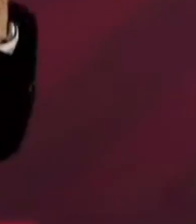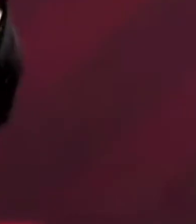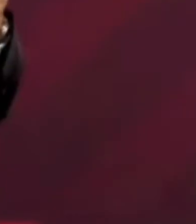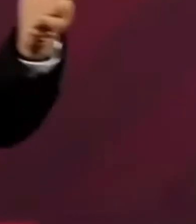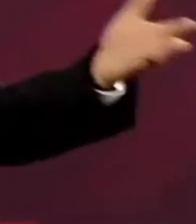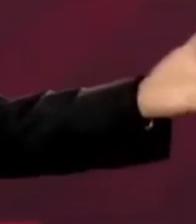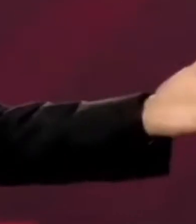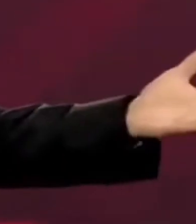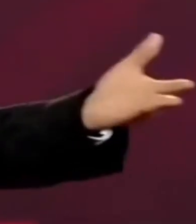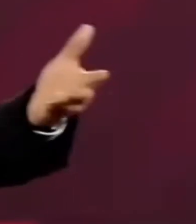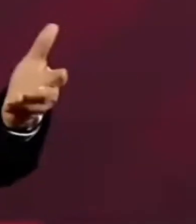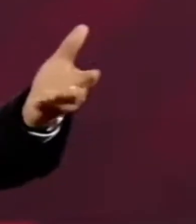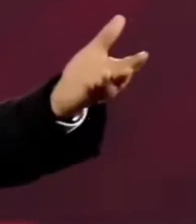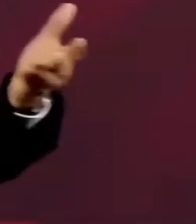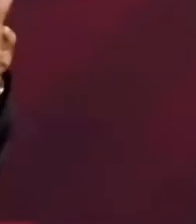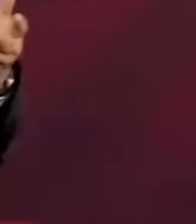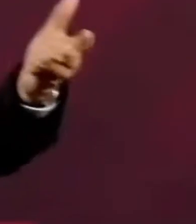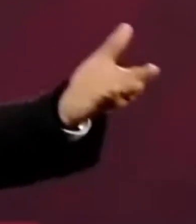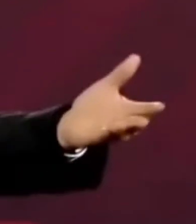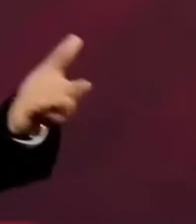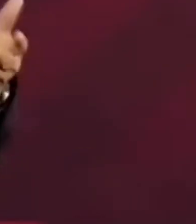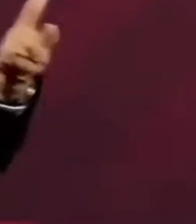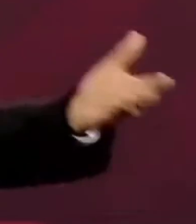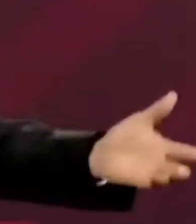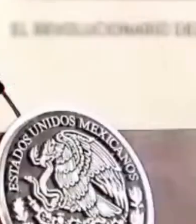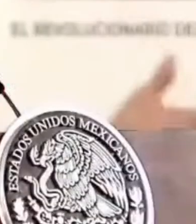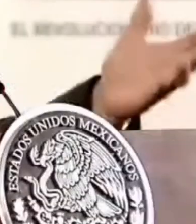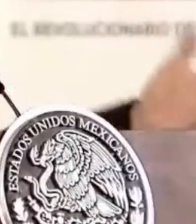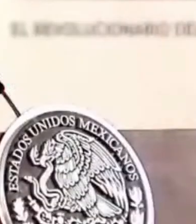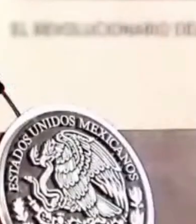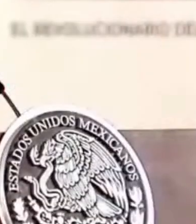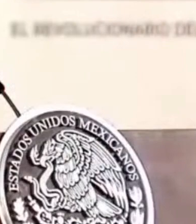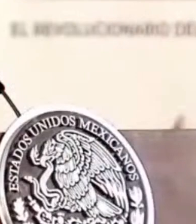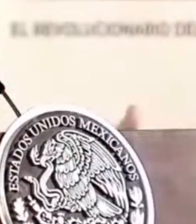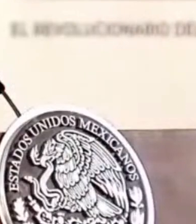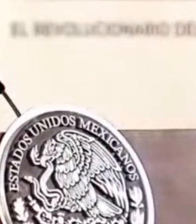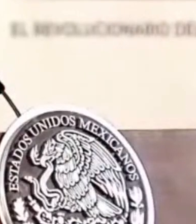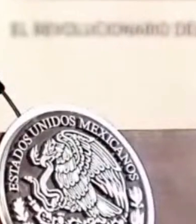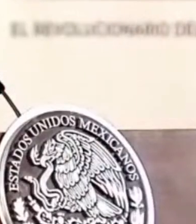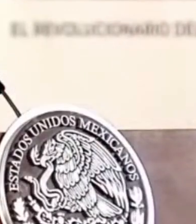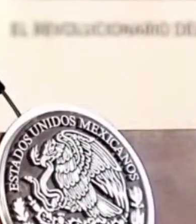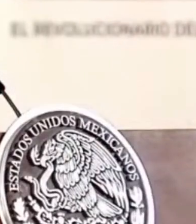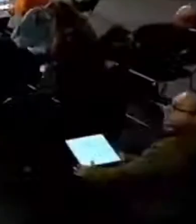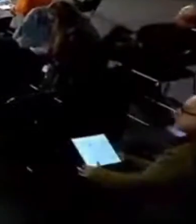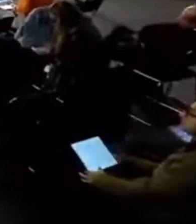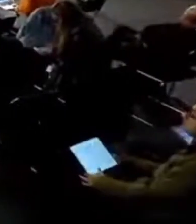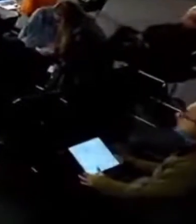Claro que hasta su hermano le decía, te va a traicionar Huerta.